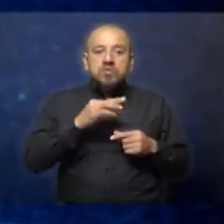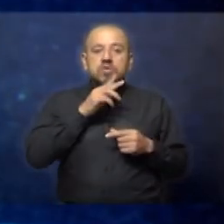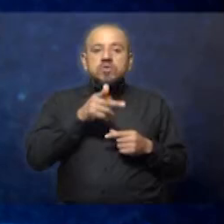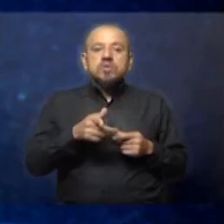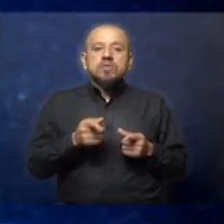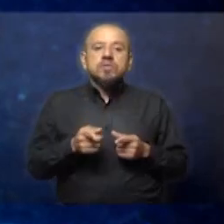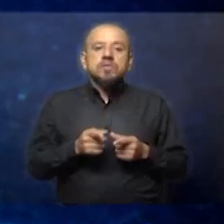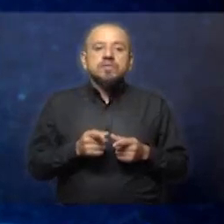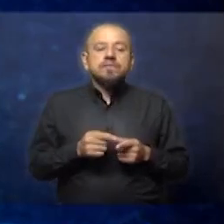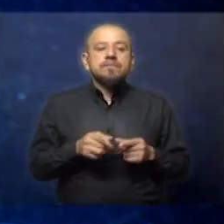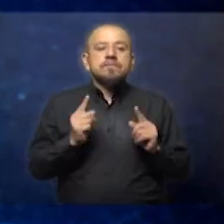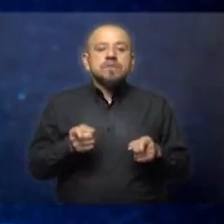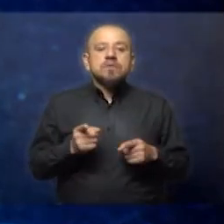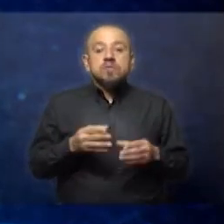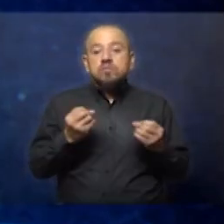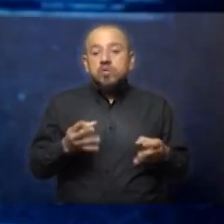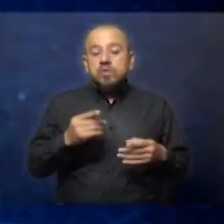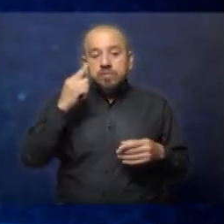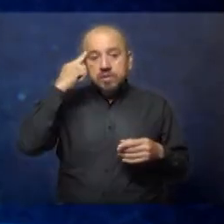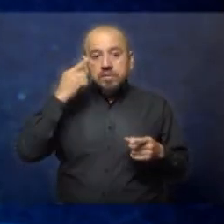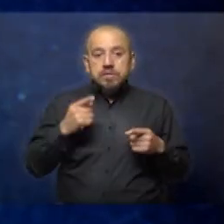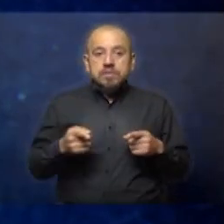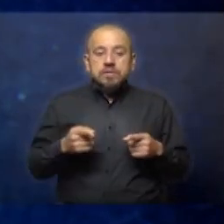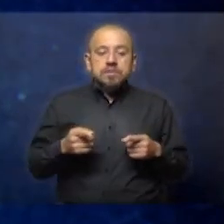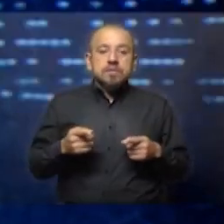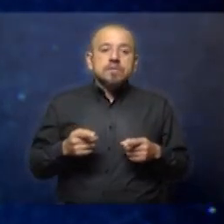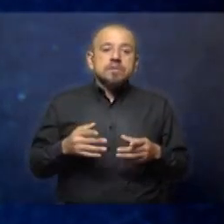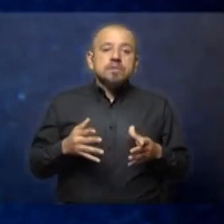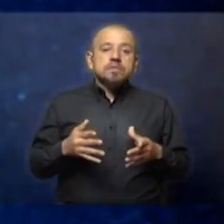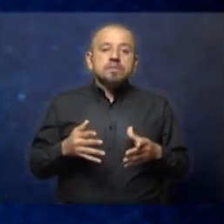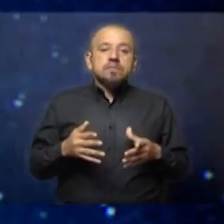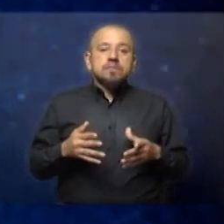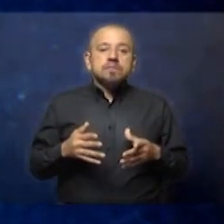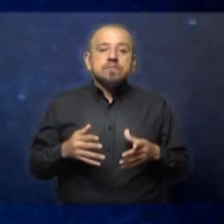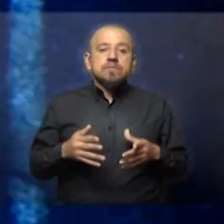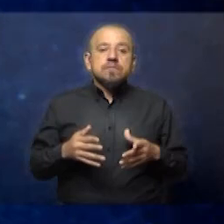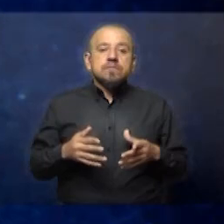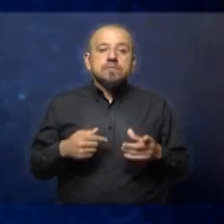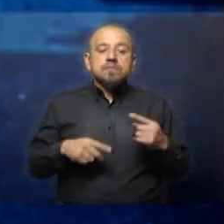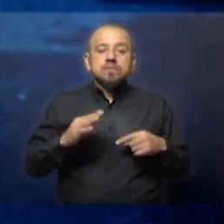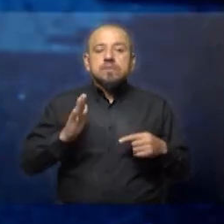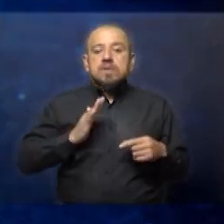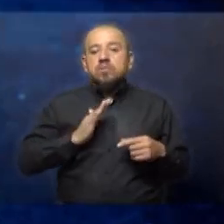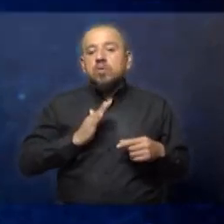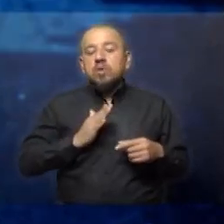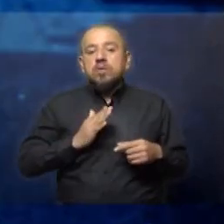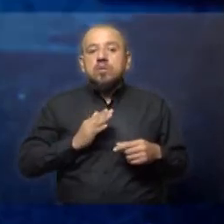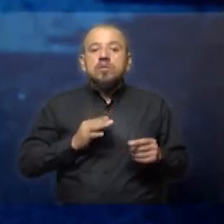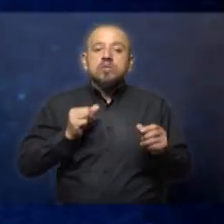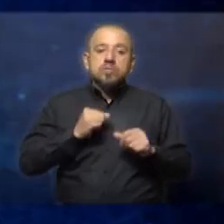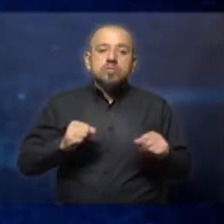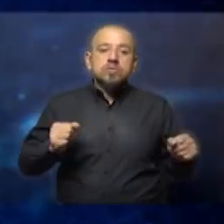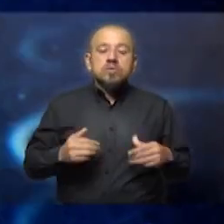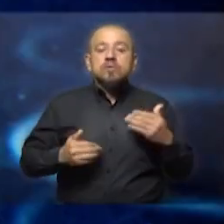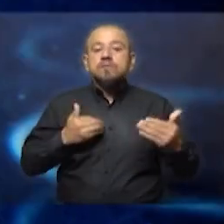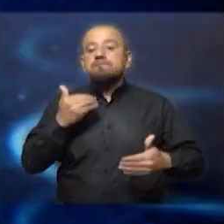de los hijos y también porque cree que que de alguna forma la mujer puede tener a partir de allí una